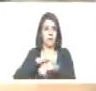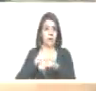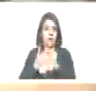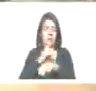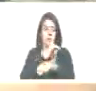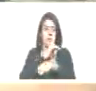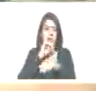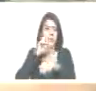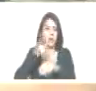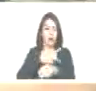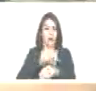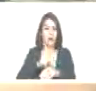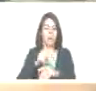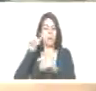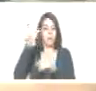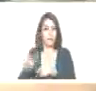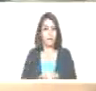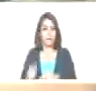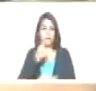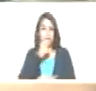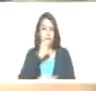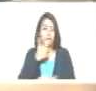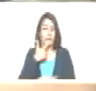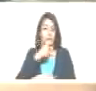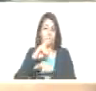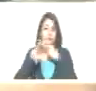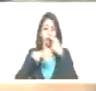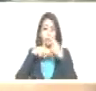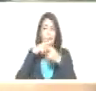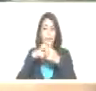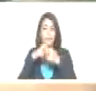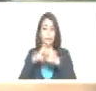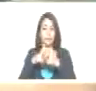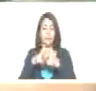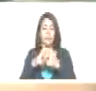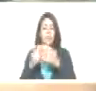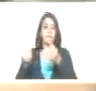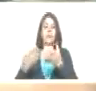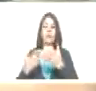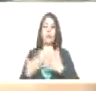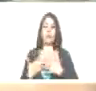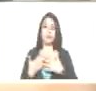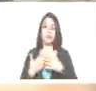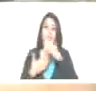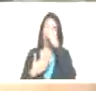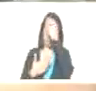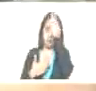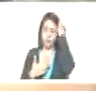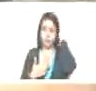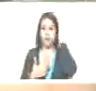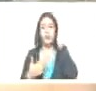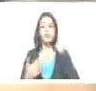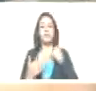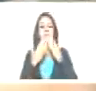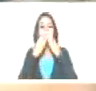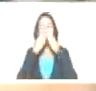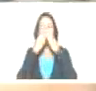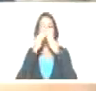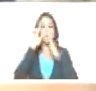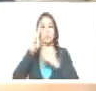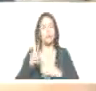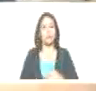nombrar la belleza y el universo que nos da la posibilidad de respirar todos los días. Así que